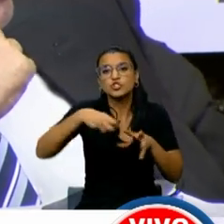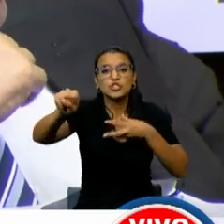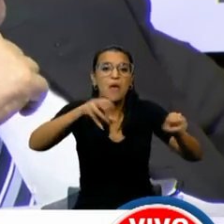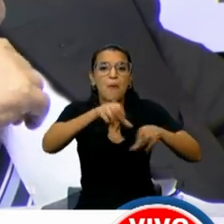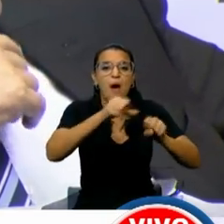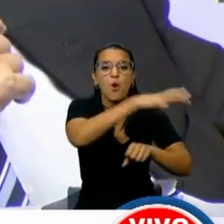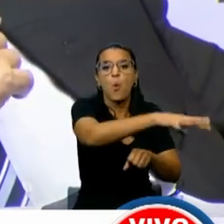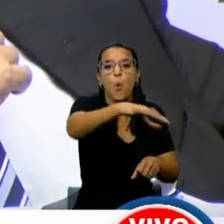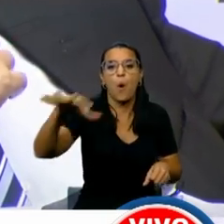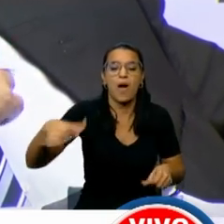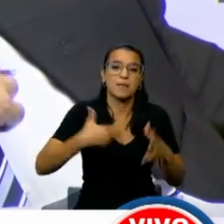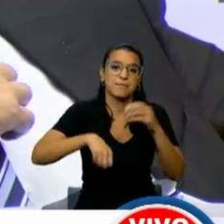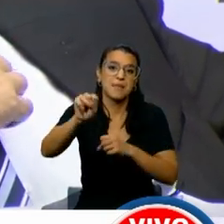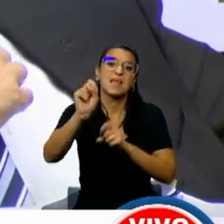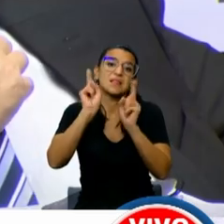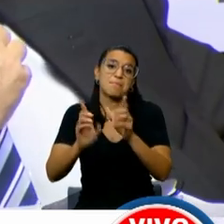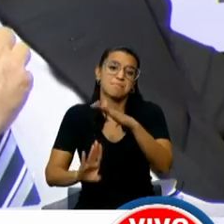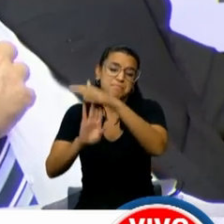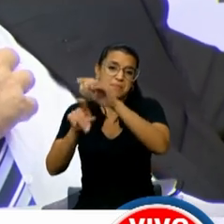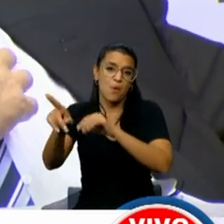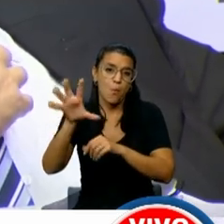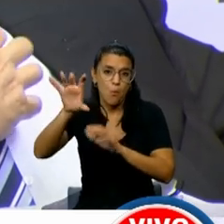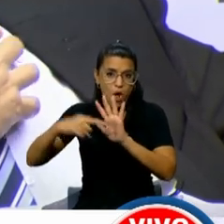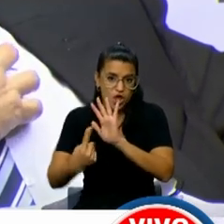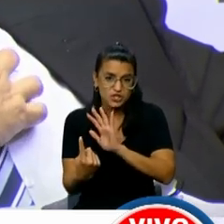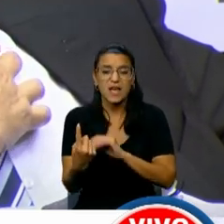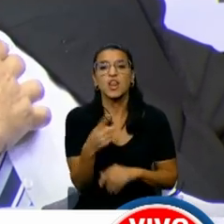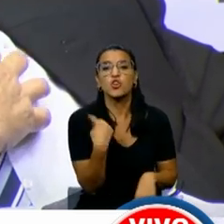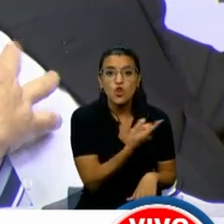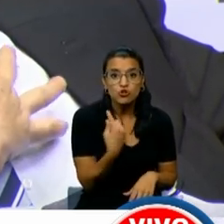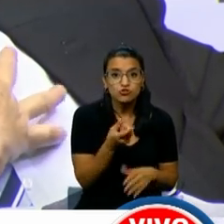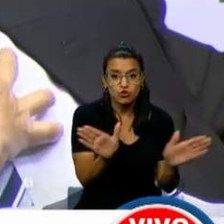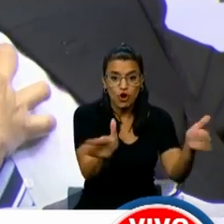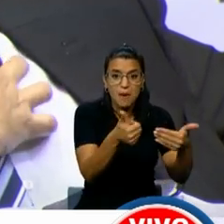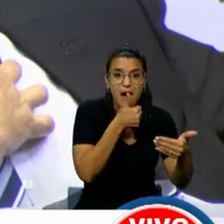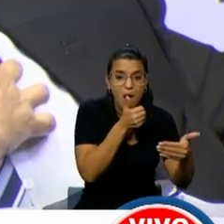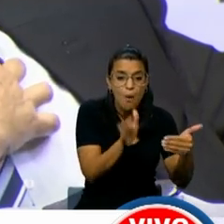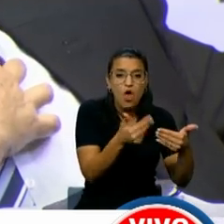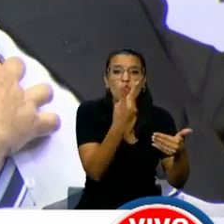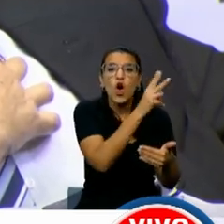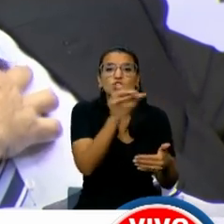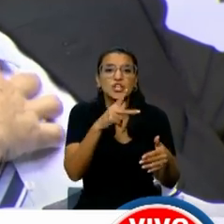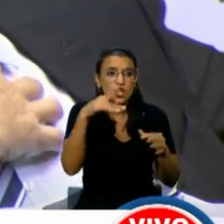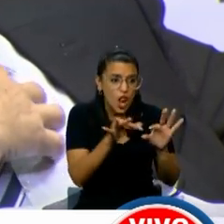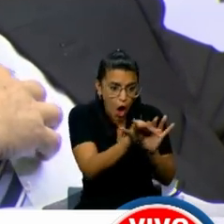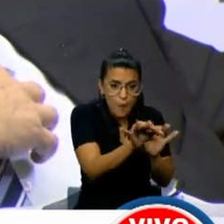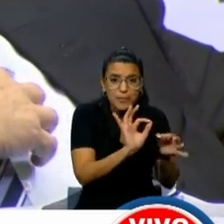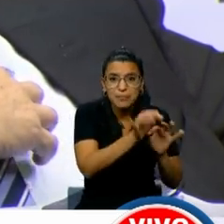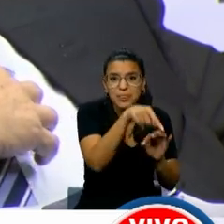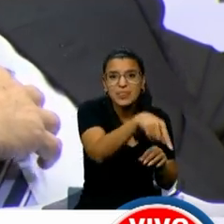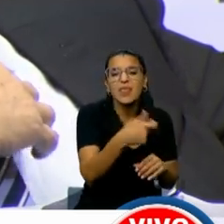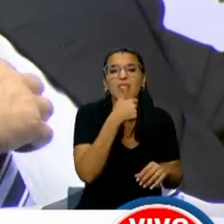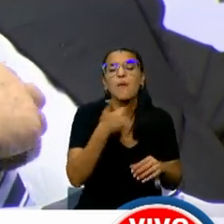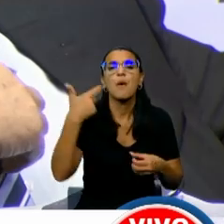principalmente a buenos aires y nosotros que tenemos esa represa a tan sólo 200 kilómetros tenemos que quemar